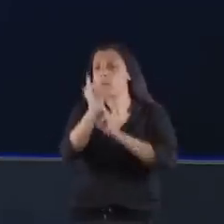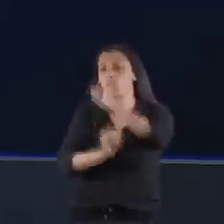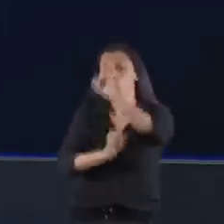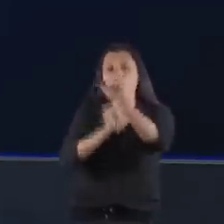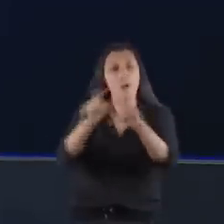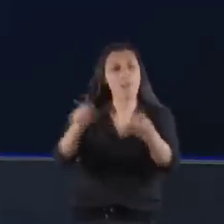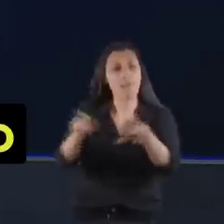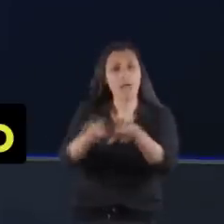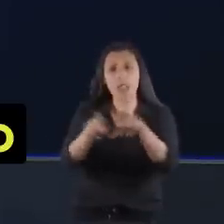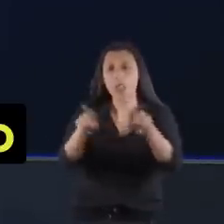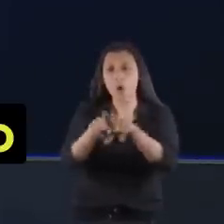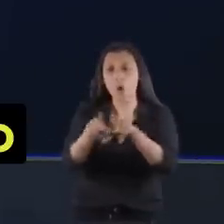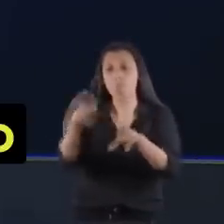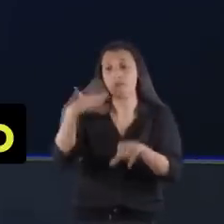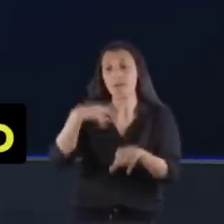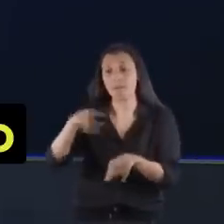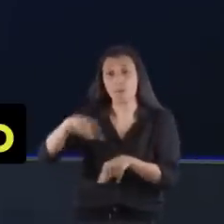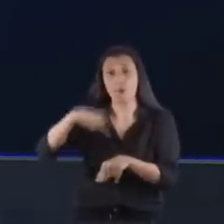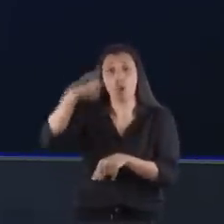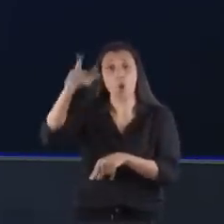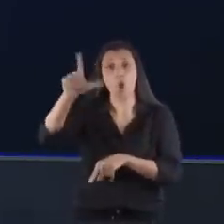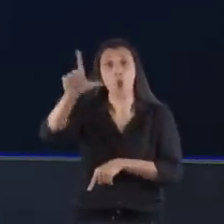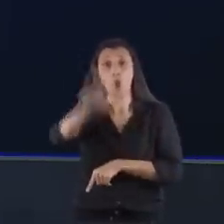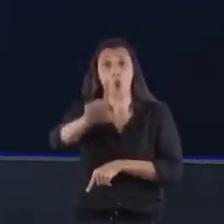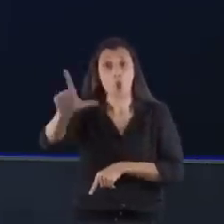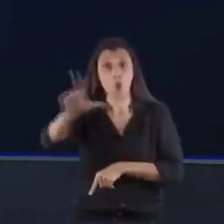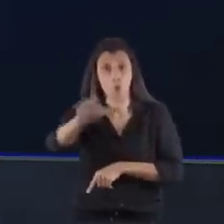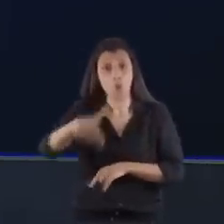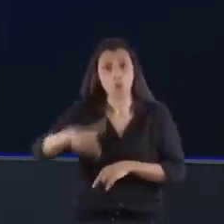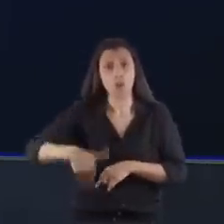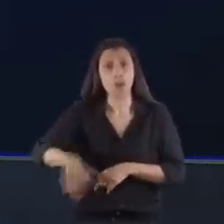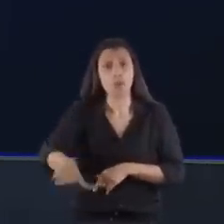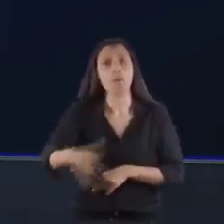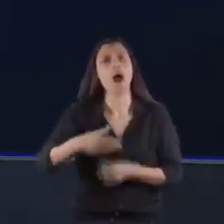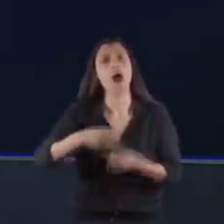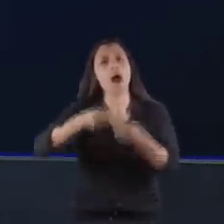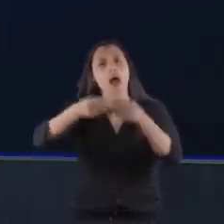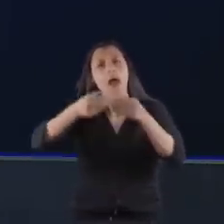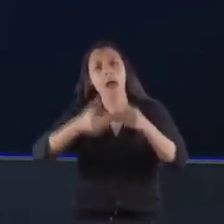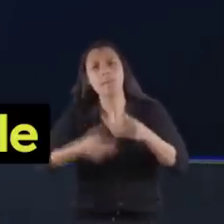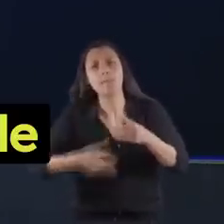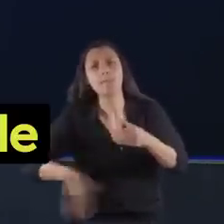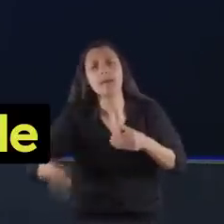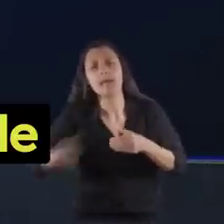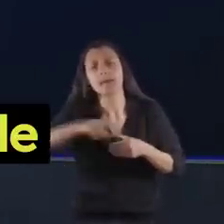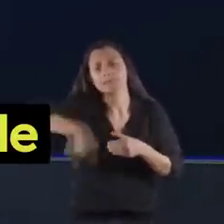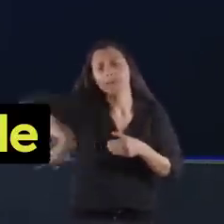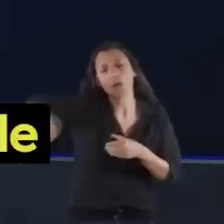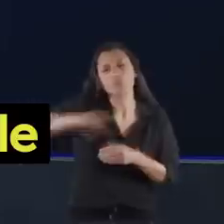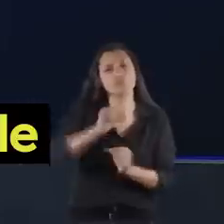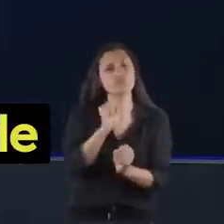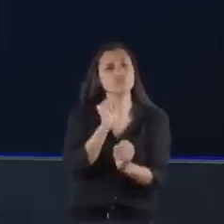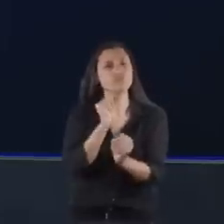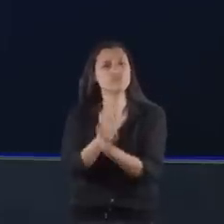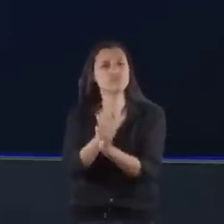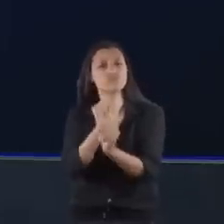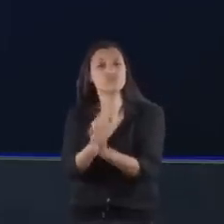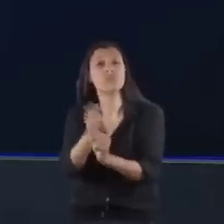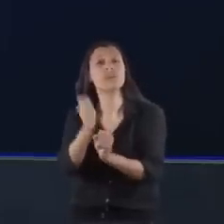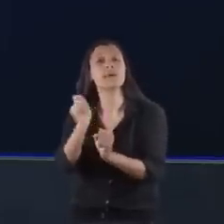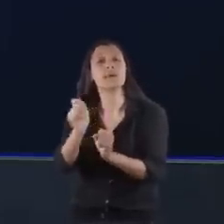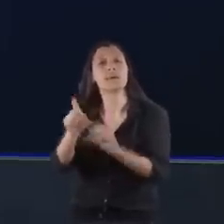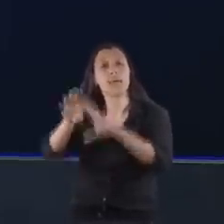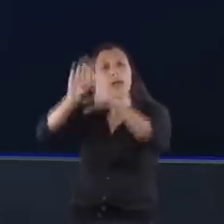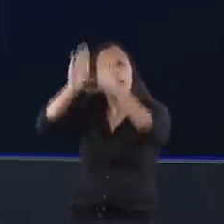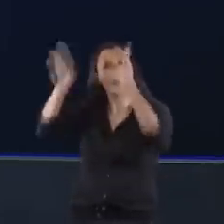Este lunes por la mañana, el titular del Palacio de Hacienda, Sergio Massa, adelantó que trabajan con ANSES para darle mañana una